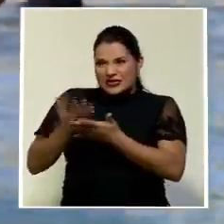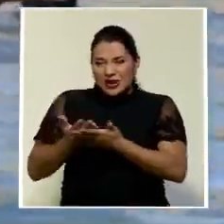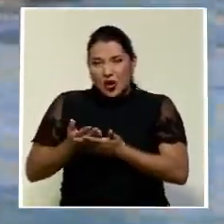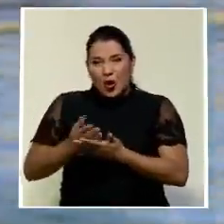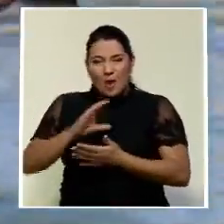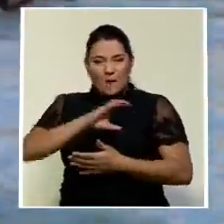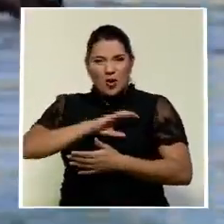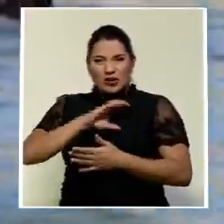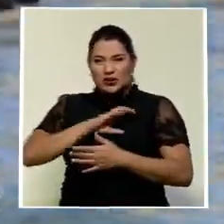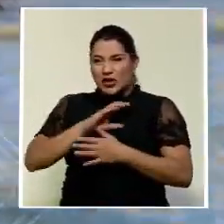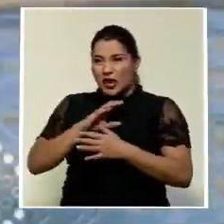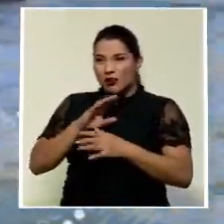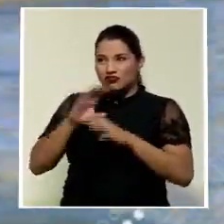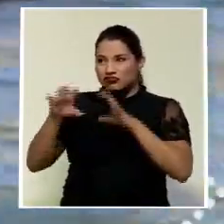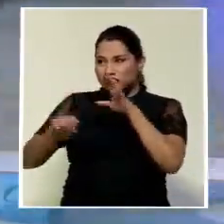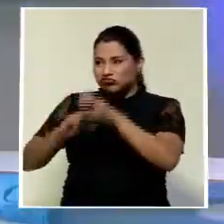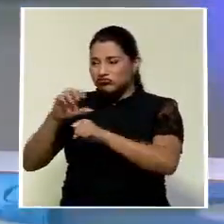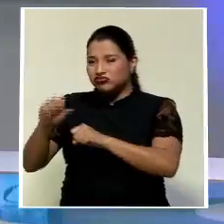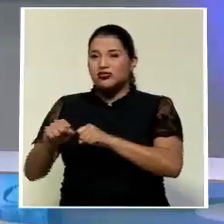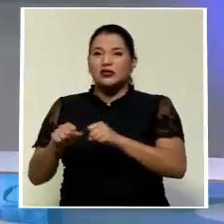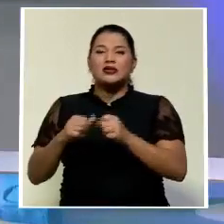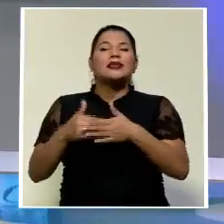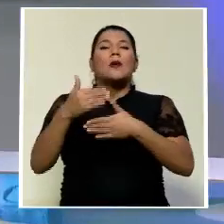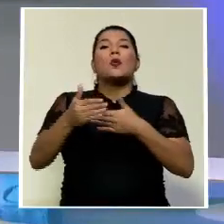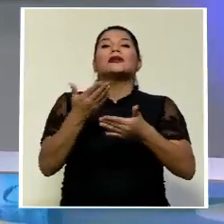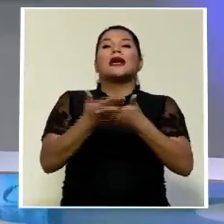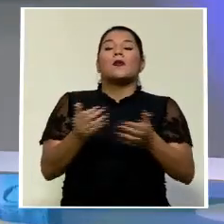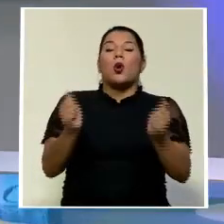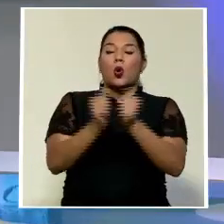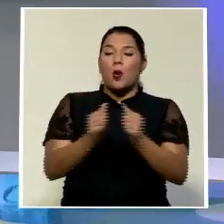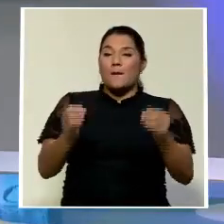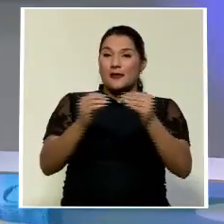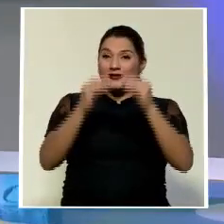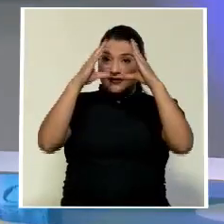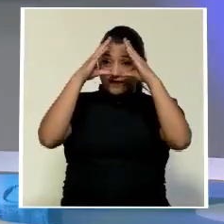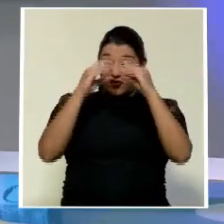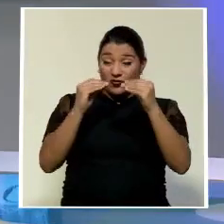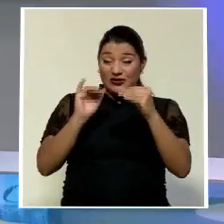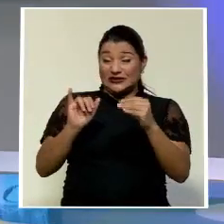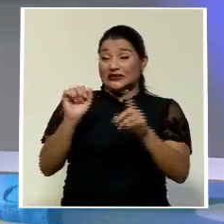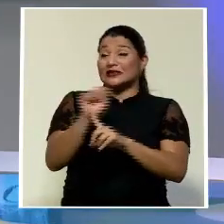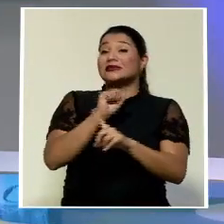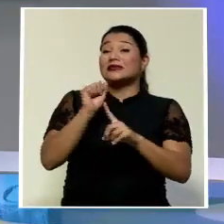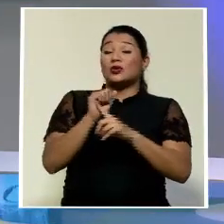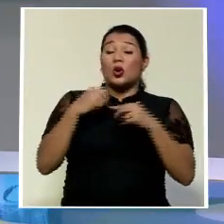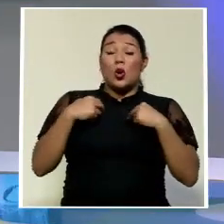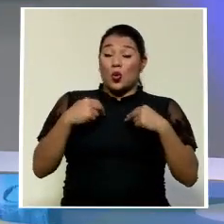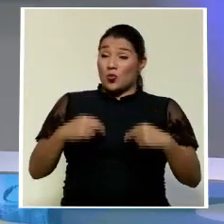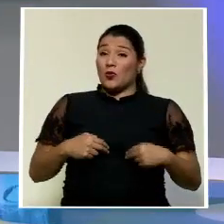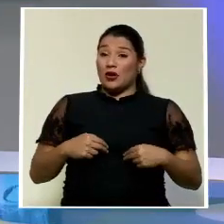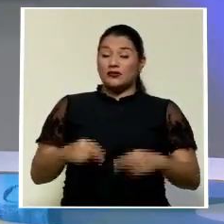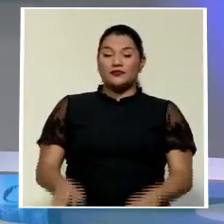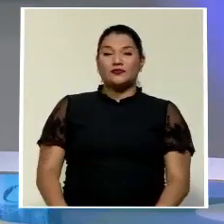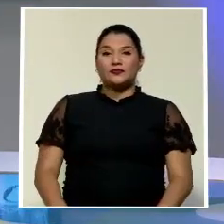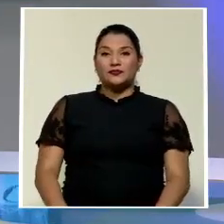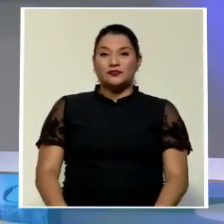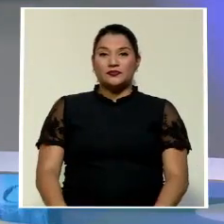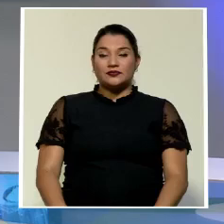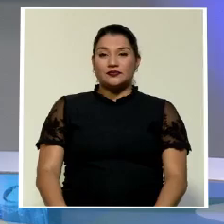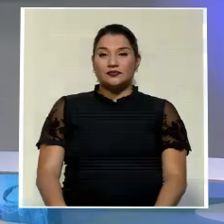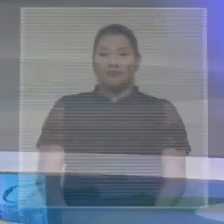operativo policial. Ya regresamos con los detalles de este drama humano que es la migración.